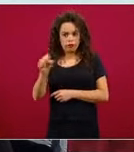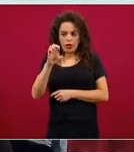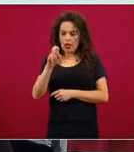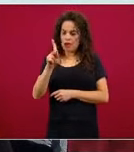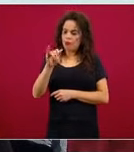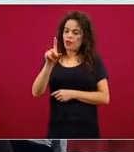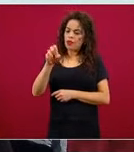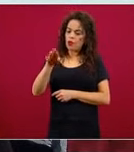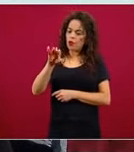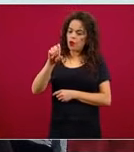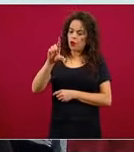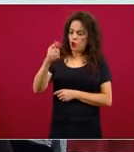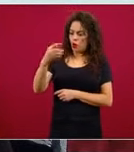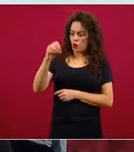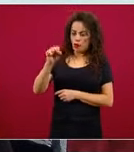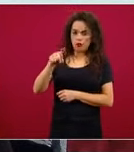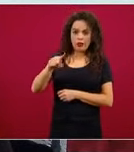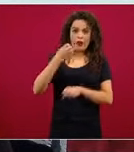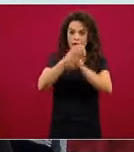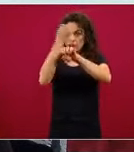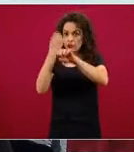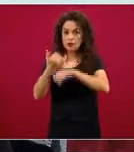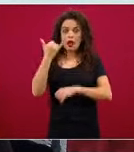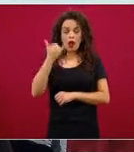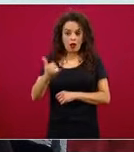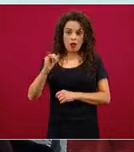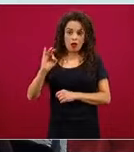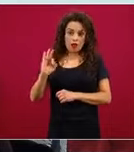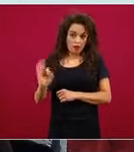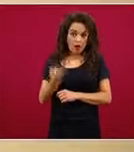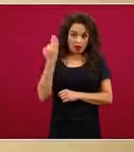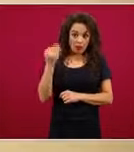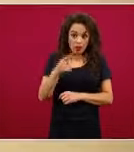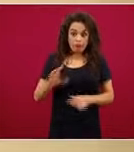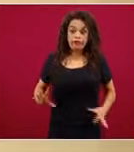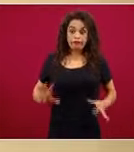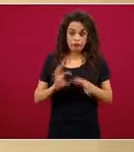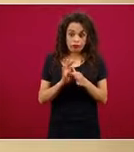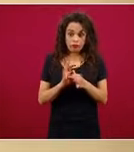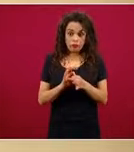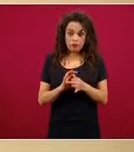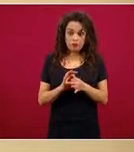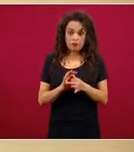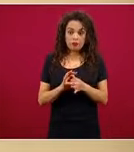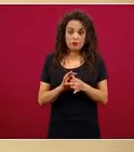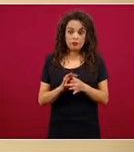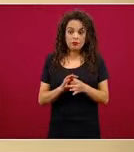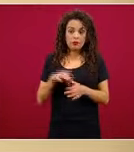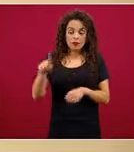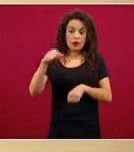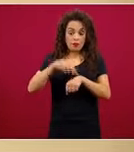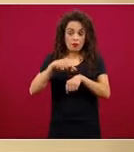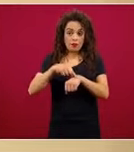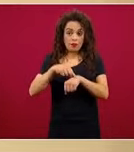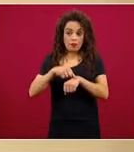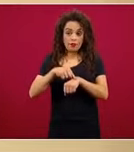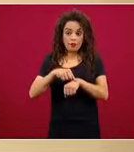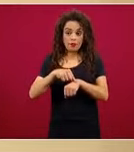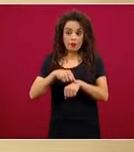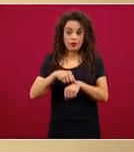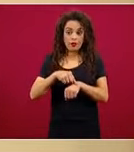los federales y los que están en formación, que son los médicos residentes de epidemiología, que muy bien